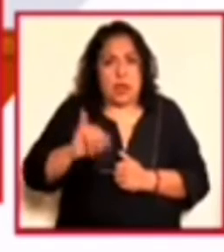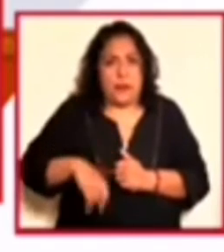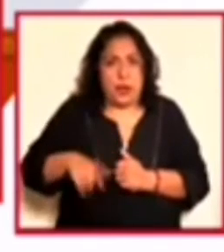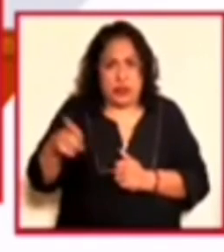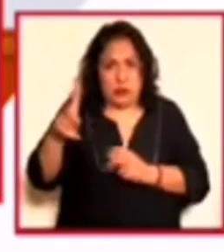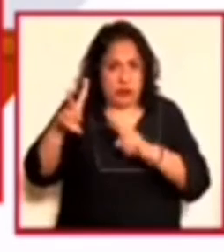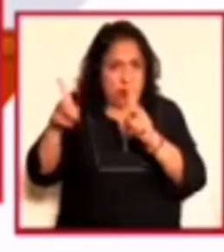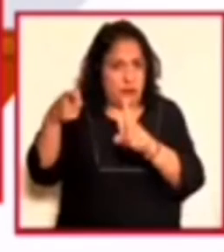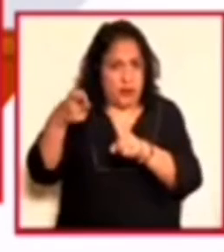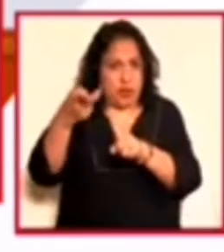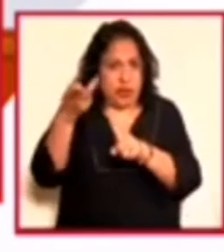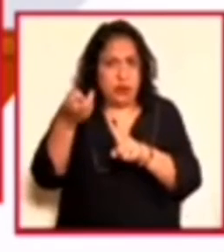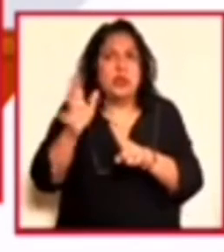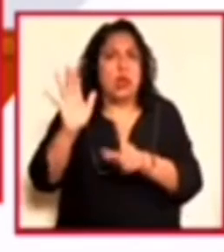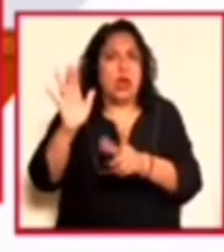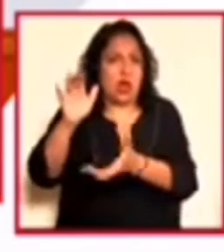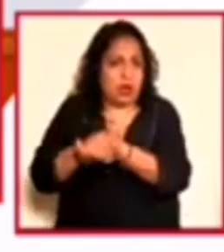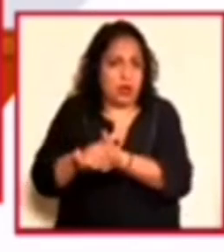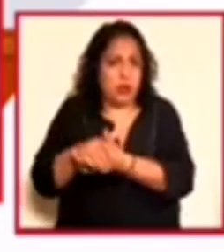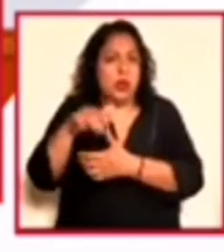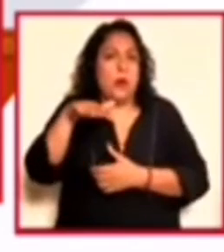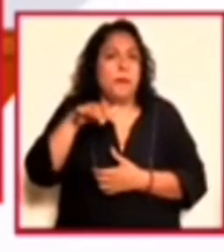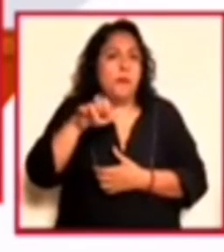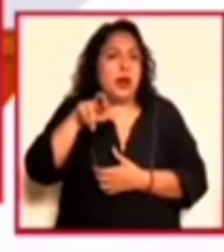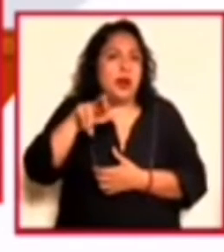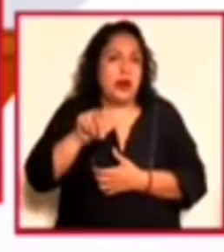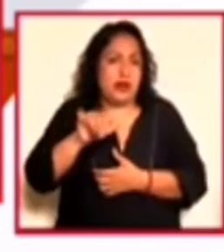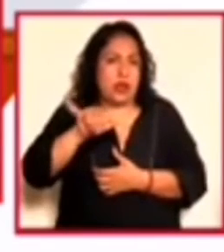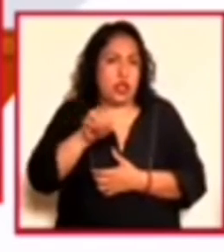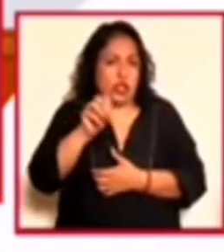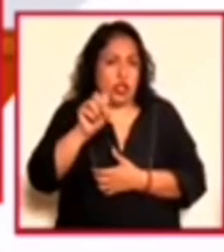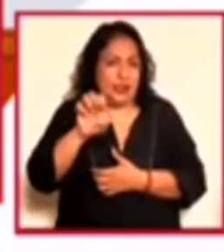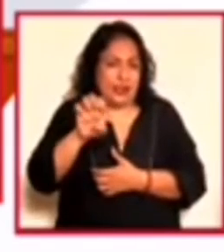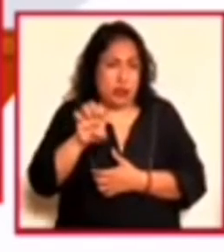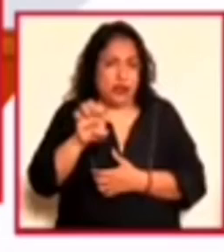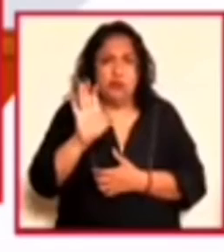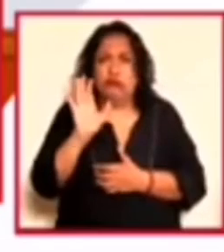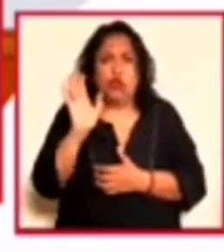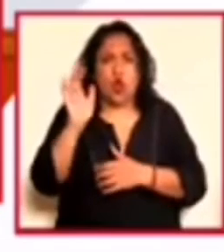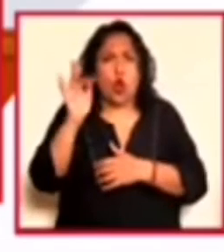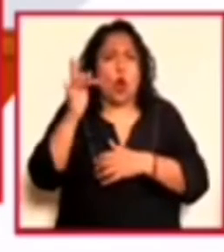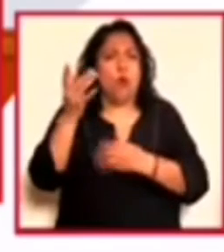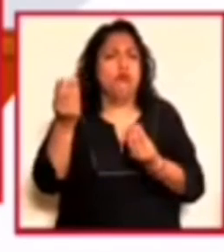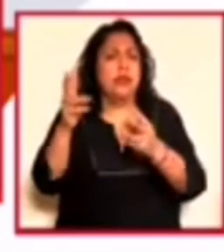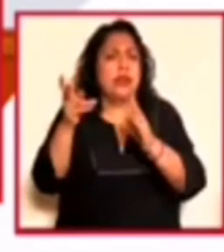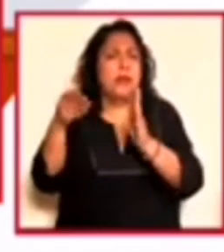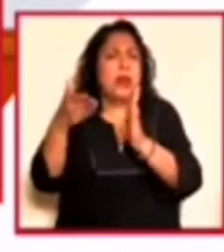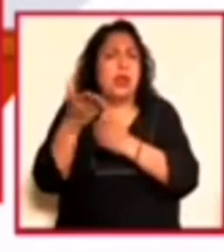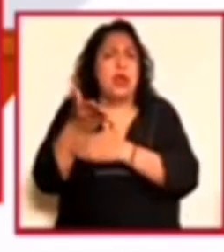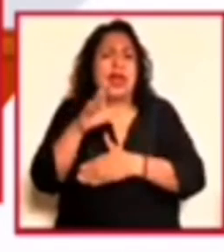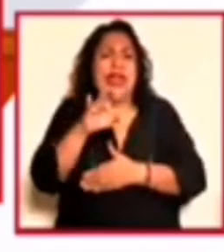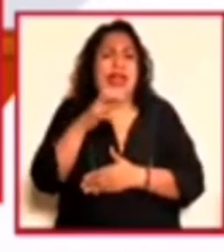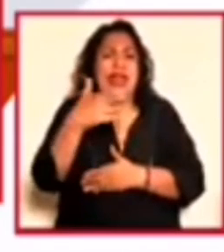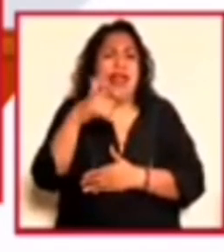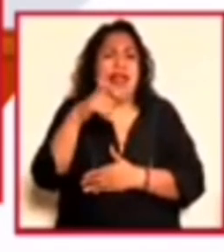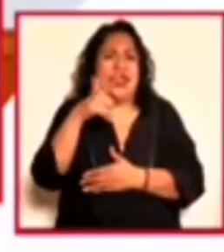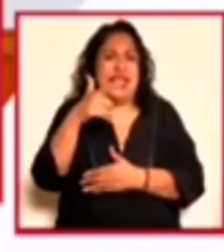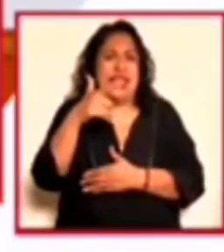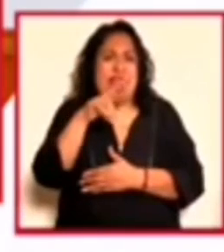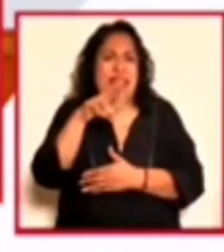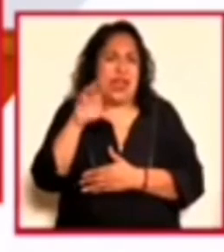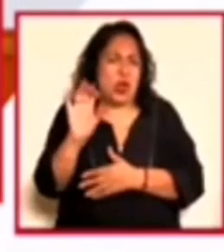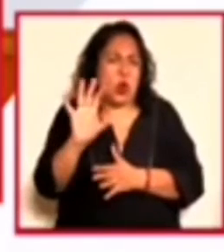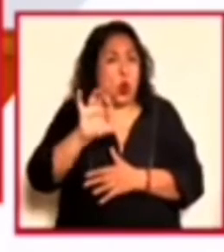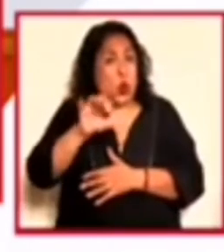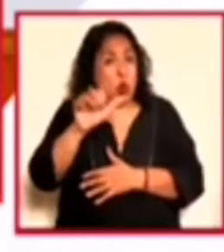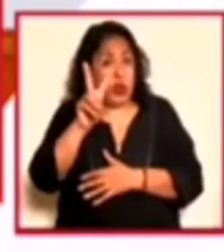porque estaba ya casado con María José, y tampoco toqué el tema de Elena Garro, que era otro tema